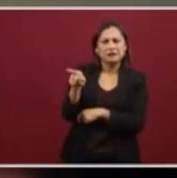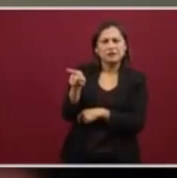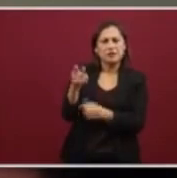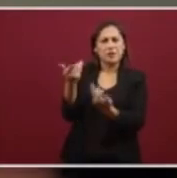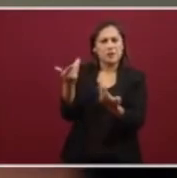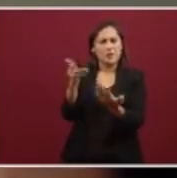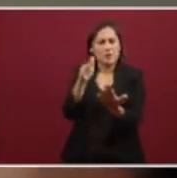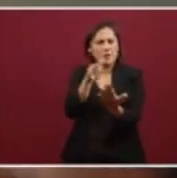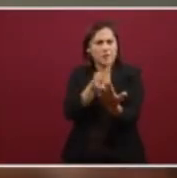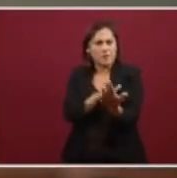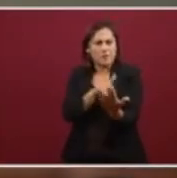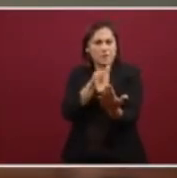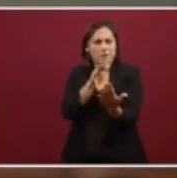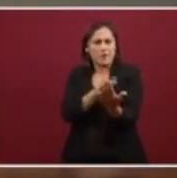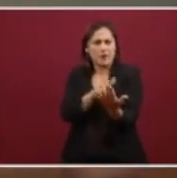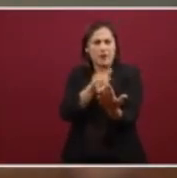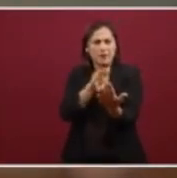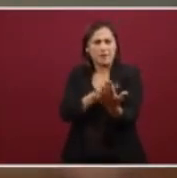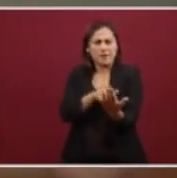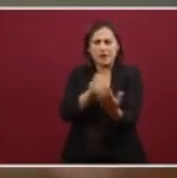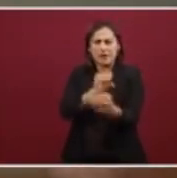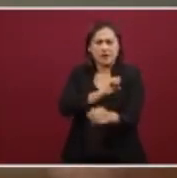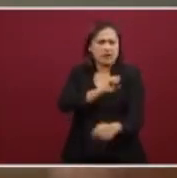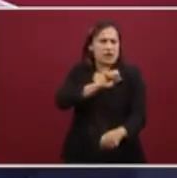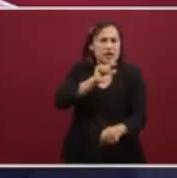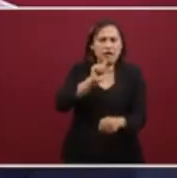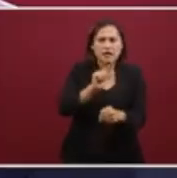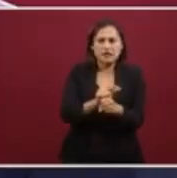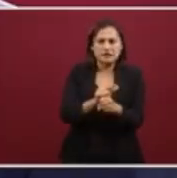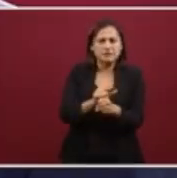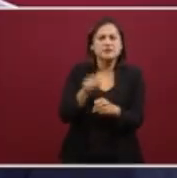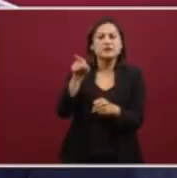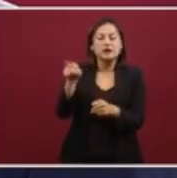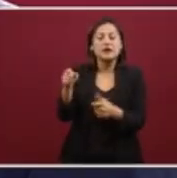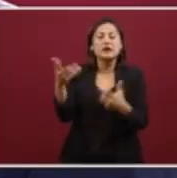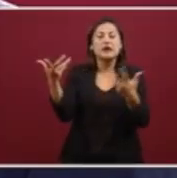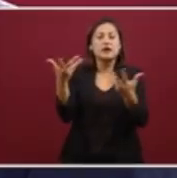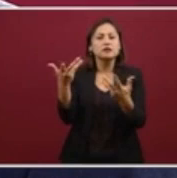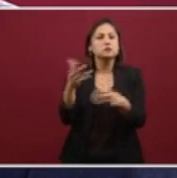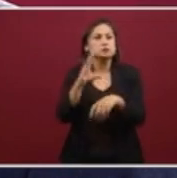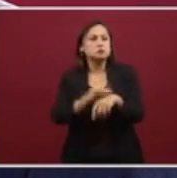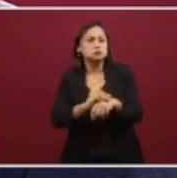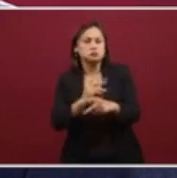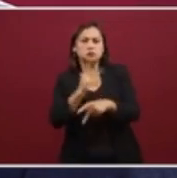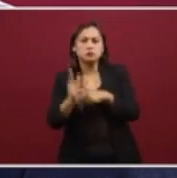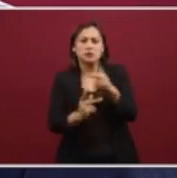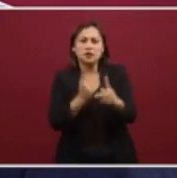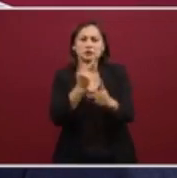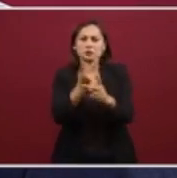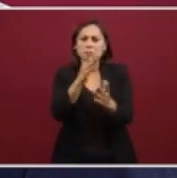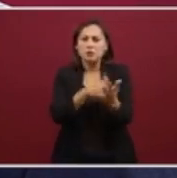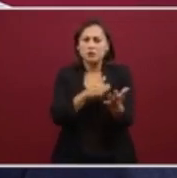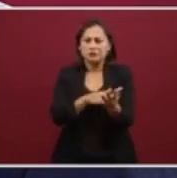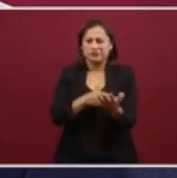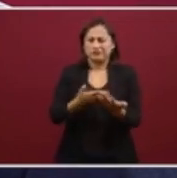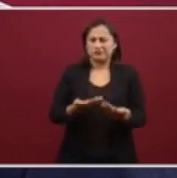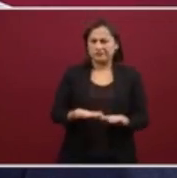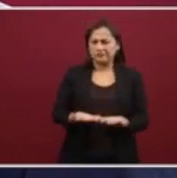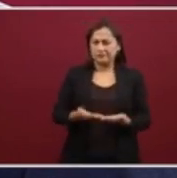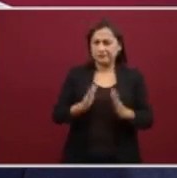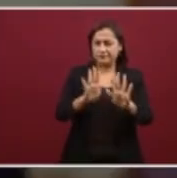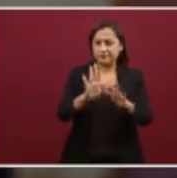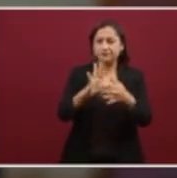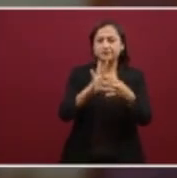documentos para un dictamen especial y puedan hacer el trámite de un pasaporte. ¿Qué quiero decir? Solicitan a